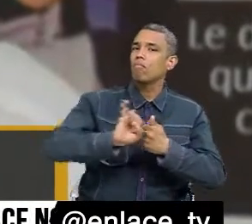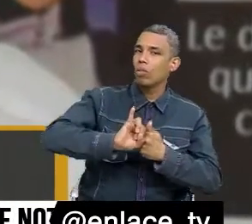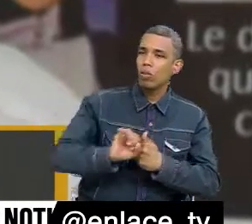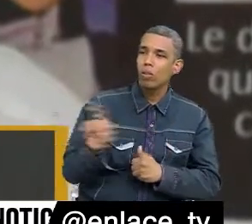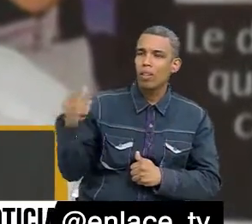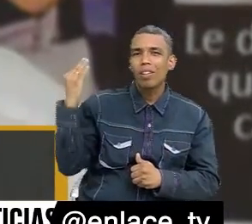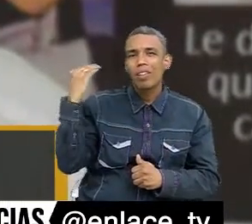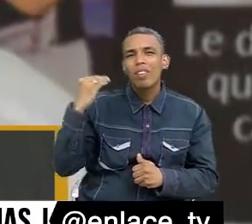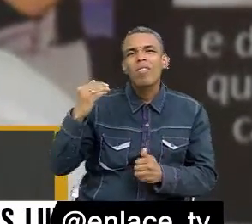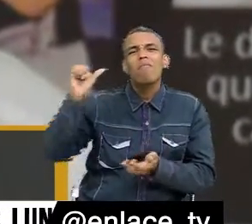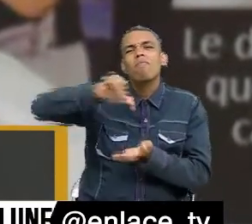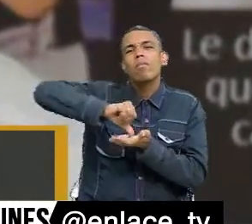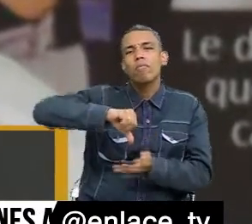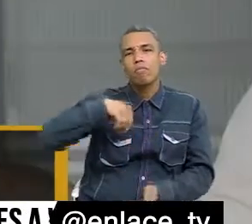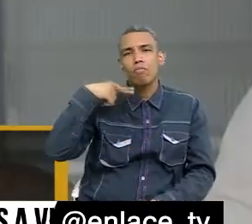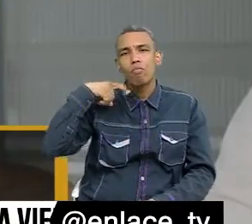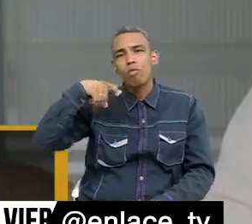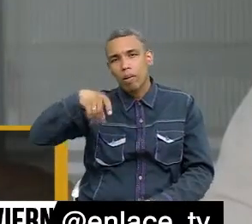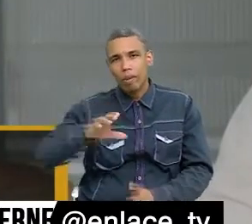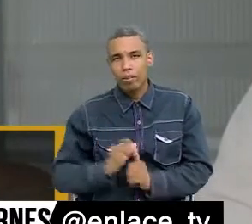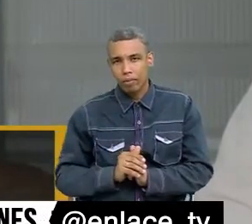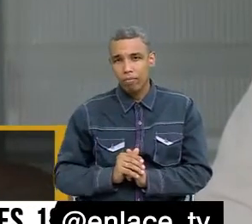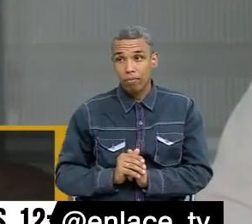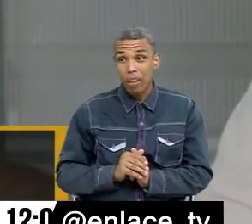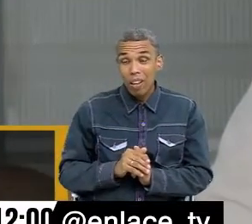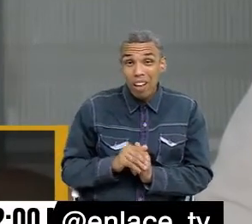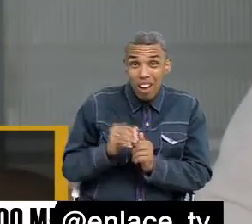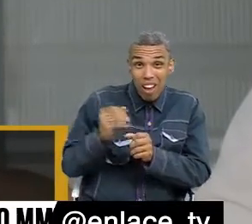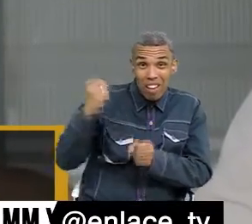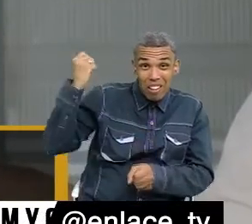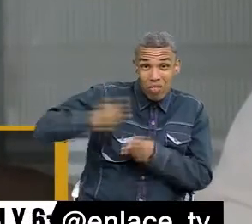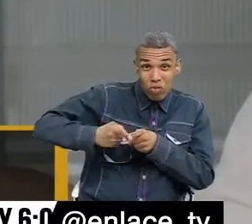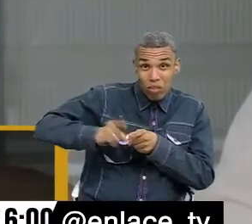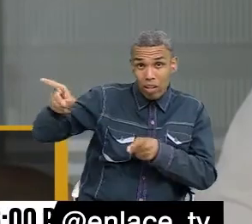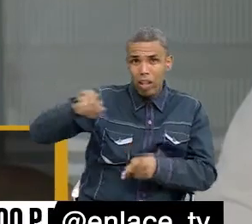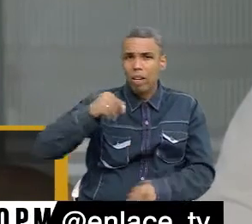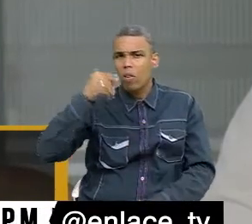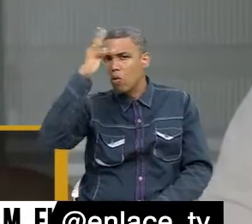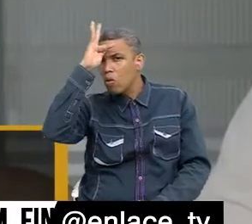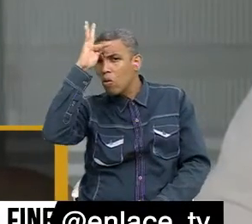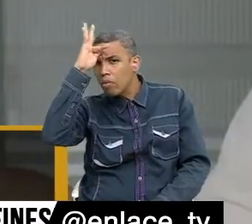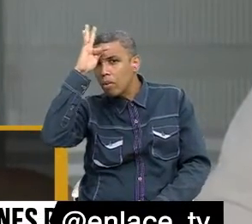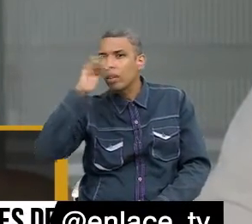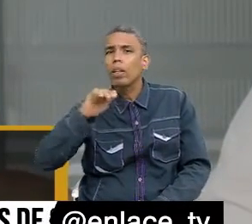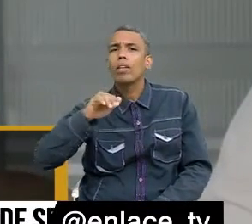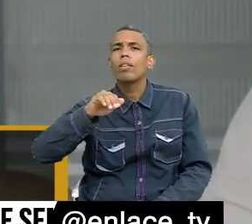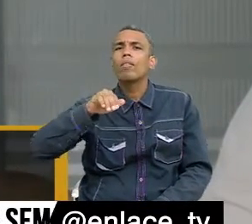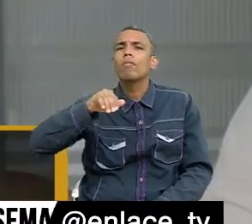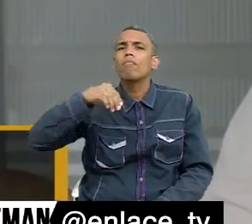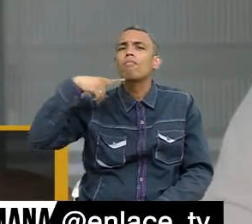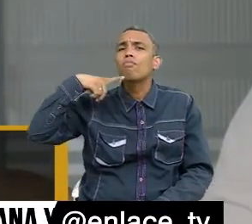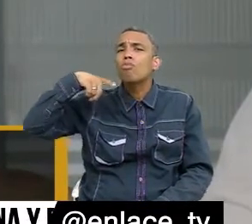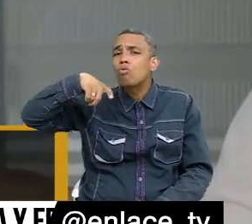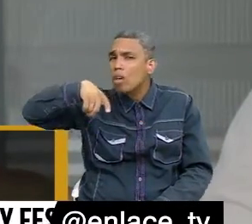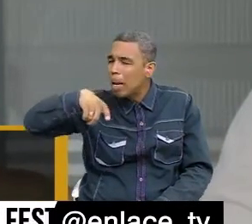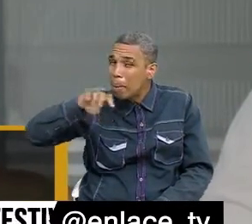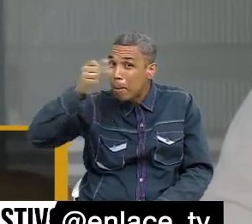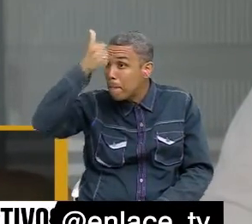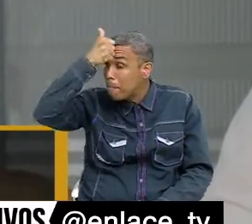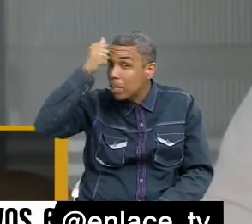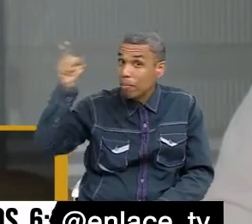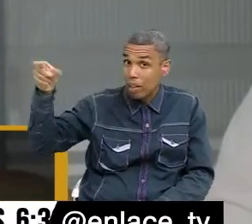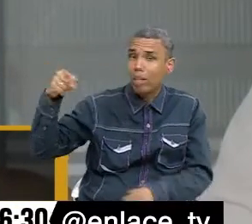director científico del Hospital Regional y que fue el segundo en el concurso